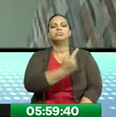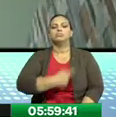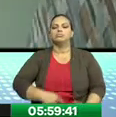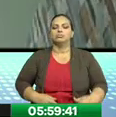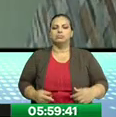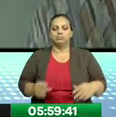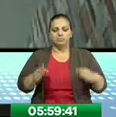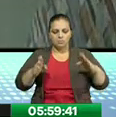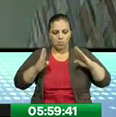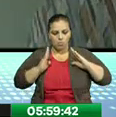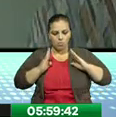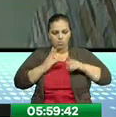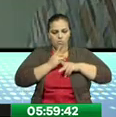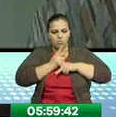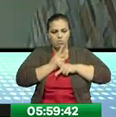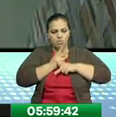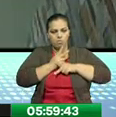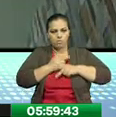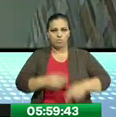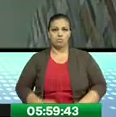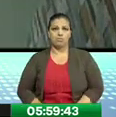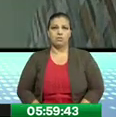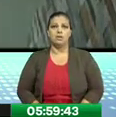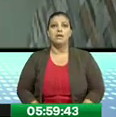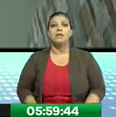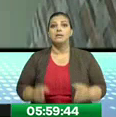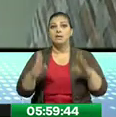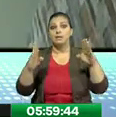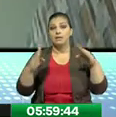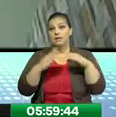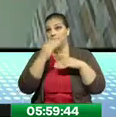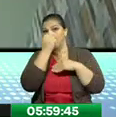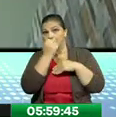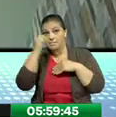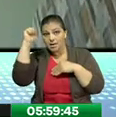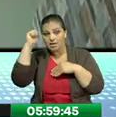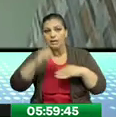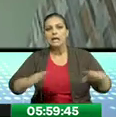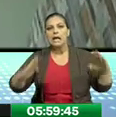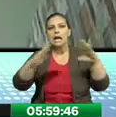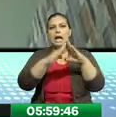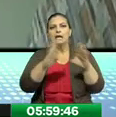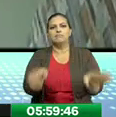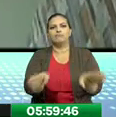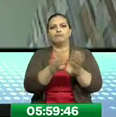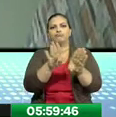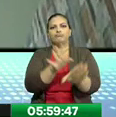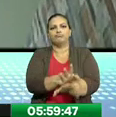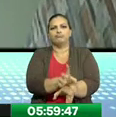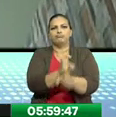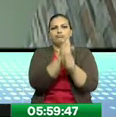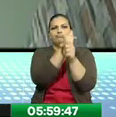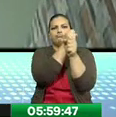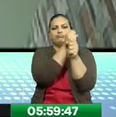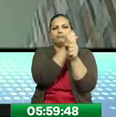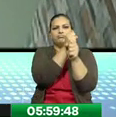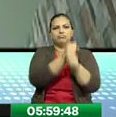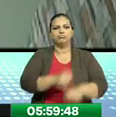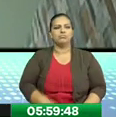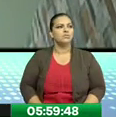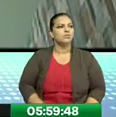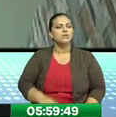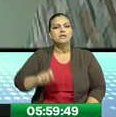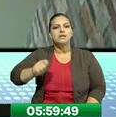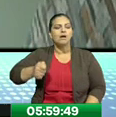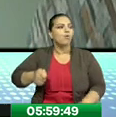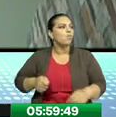guarde la famosa llave debajo del macetero, que eso se ve hasta en las películas. Claro. Y la gente, el pillo ya sabe, no